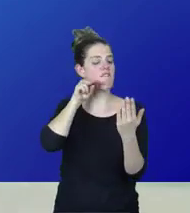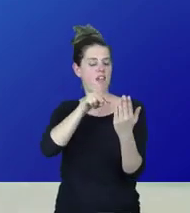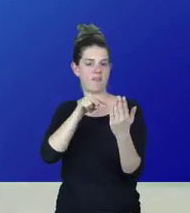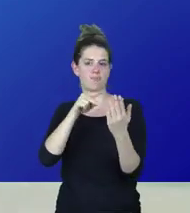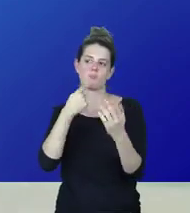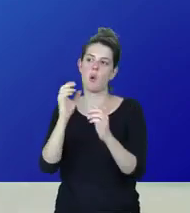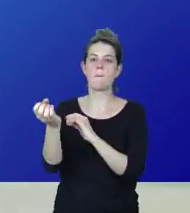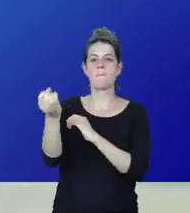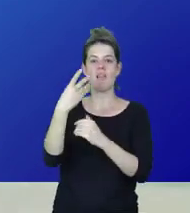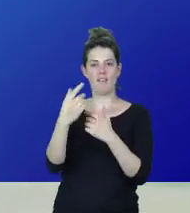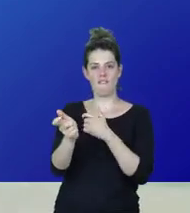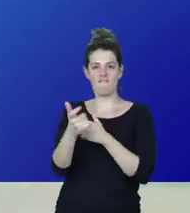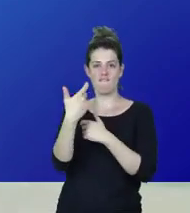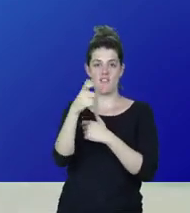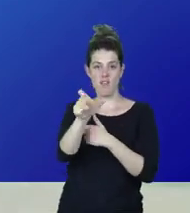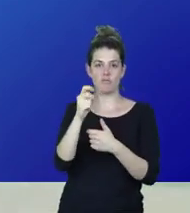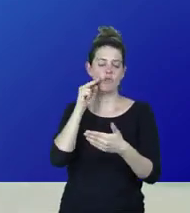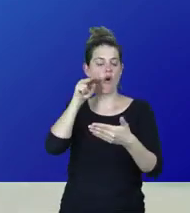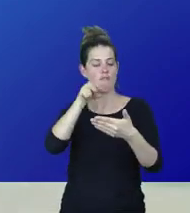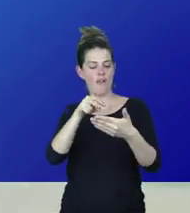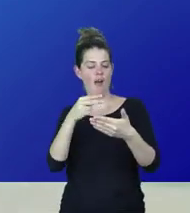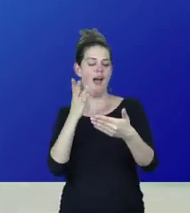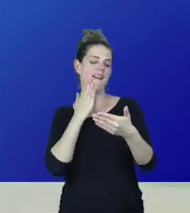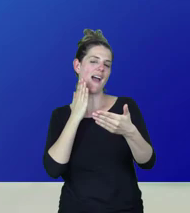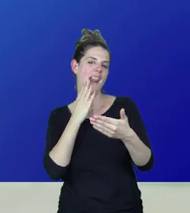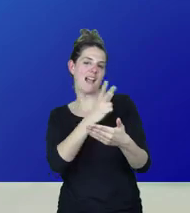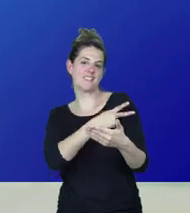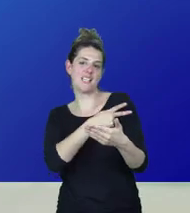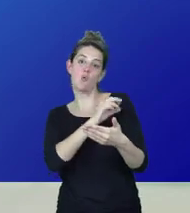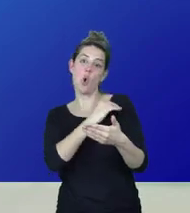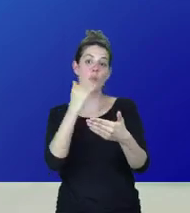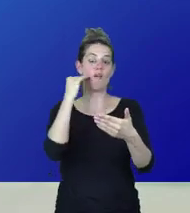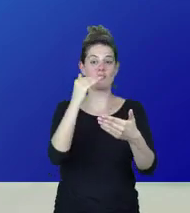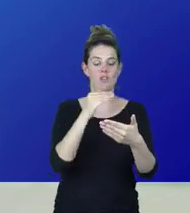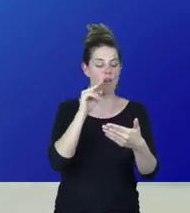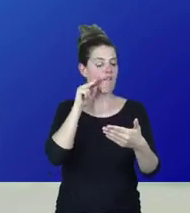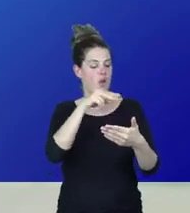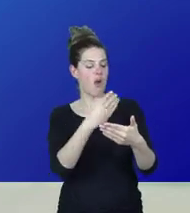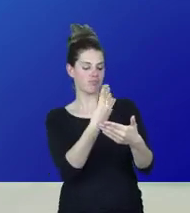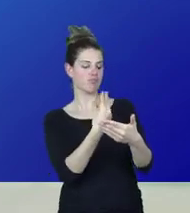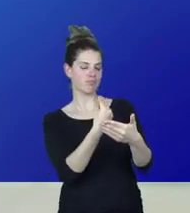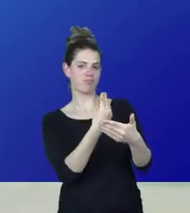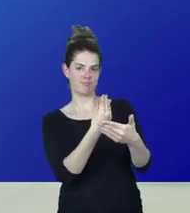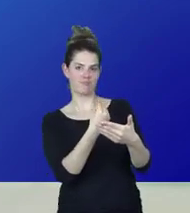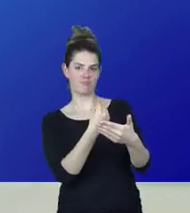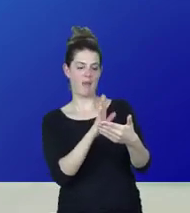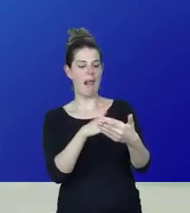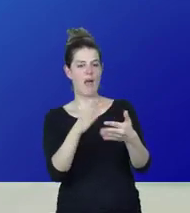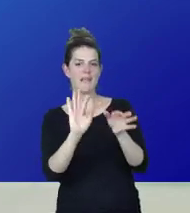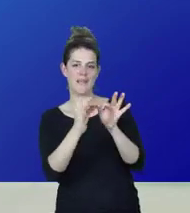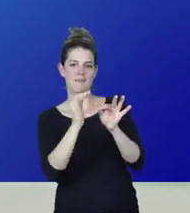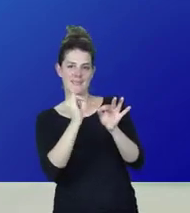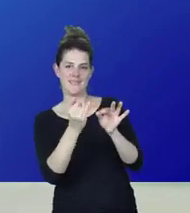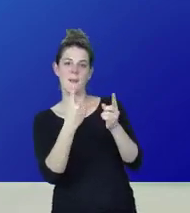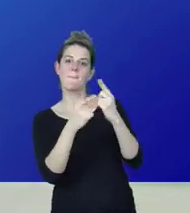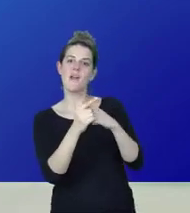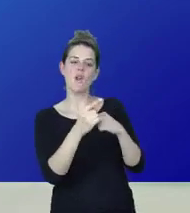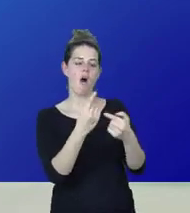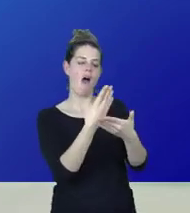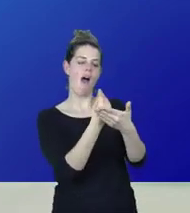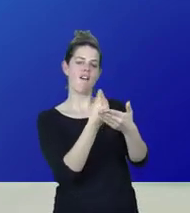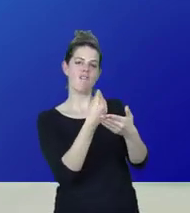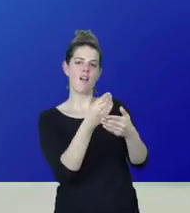aparece su adscripto o aparece su docente y puedan entender que el que está hablándoles directamente a ellos es